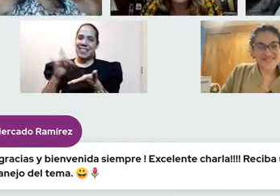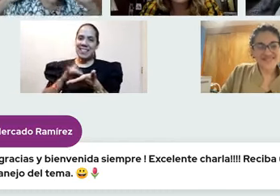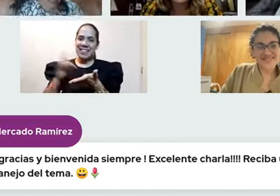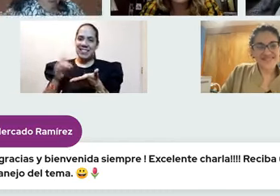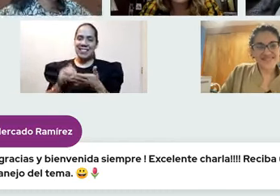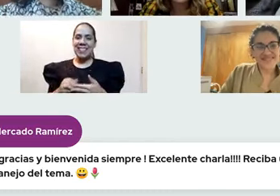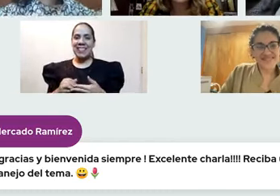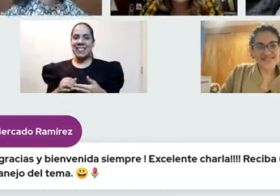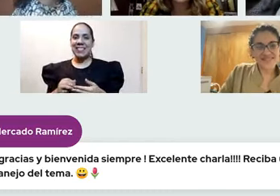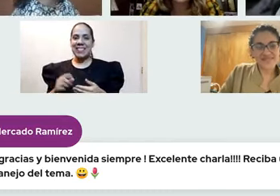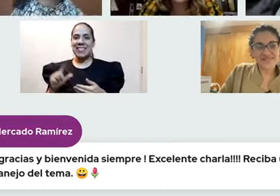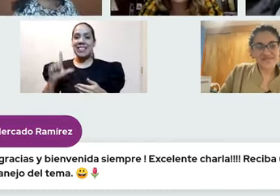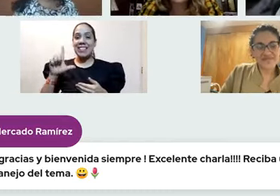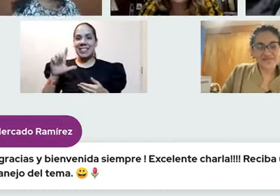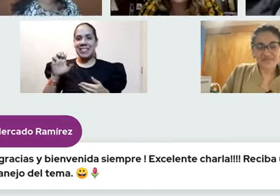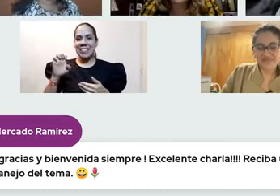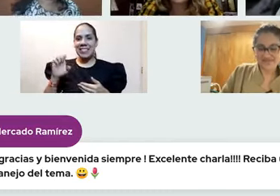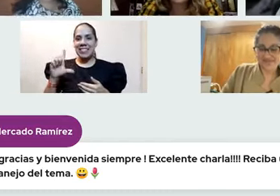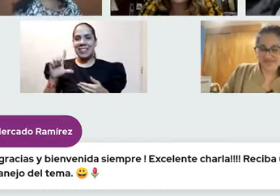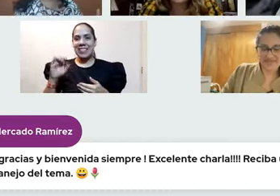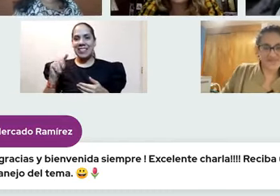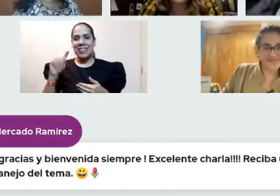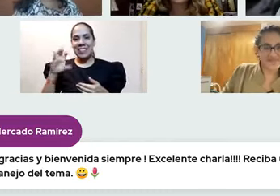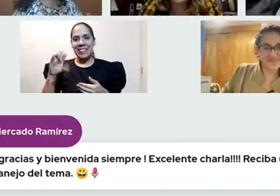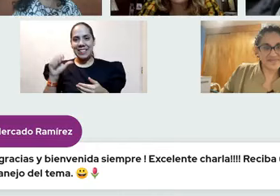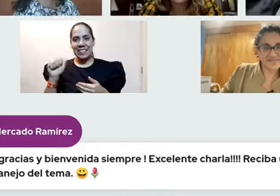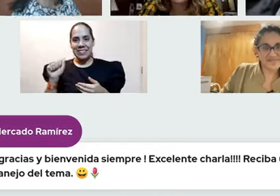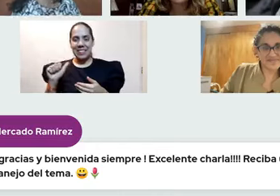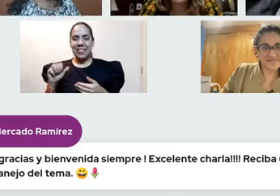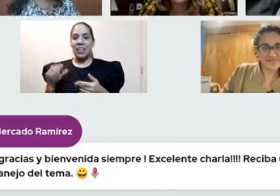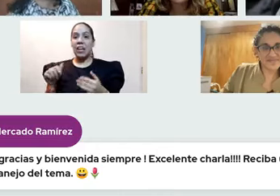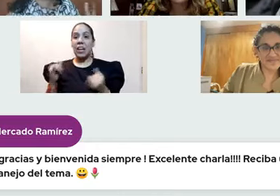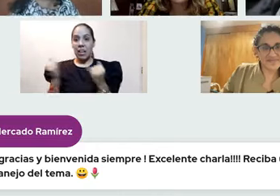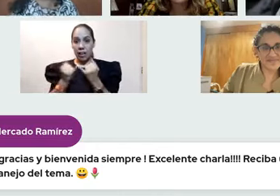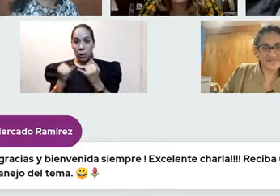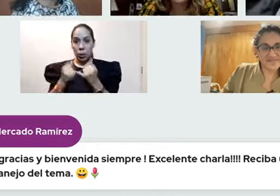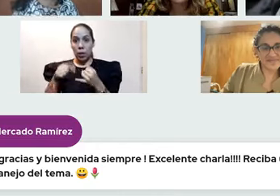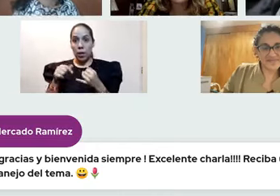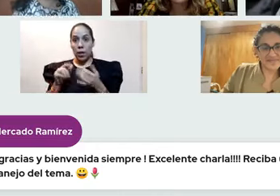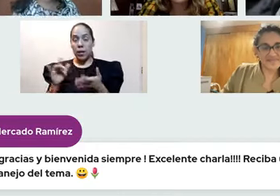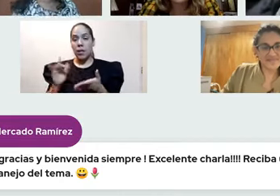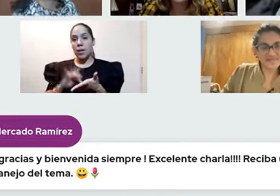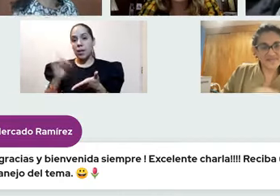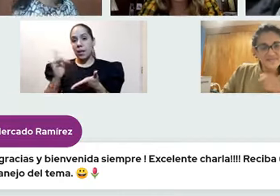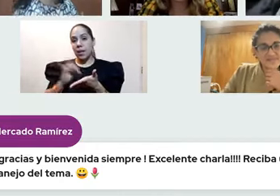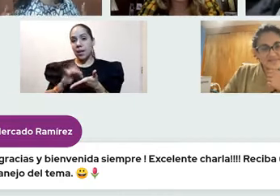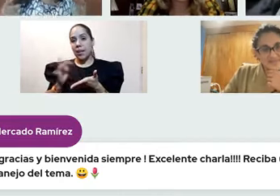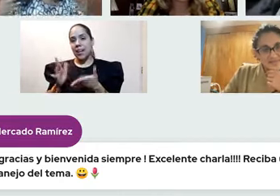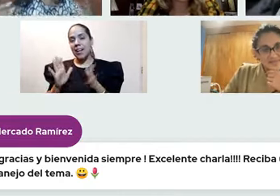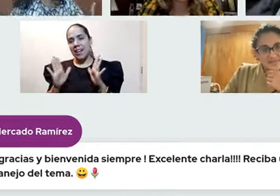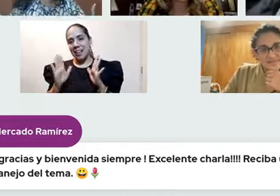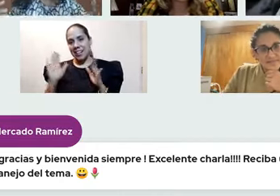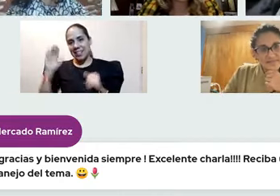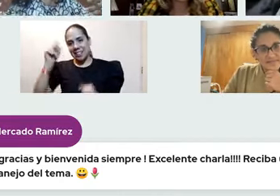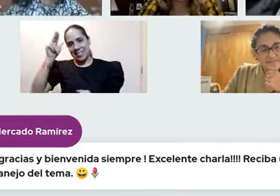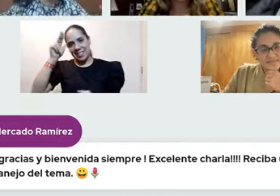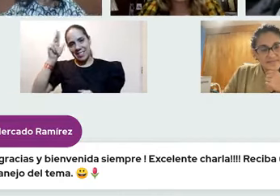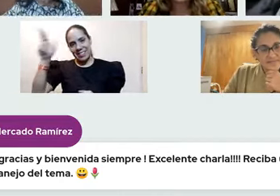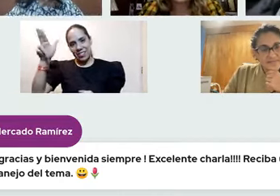de este y muchos otros programas, actividades que abonan y suman a la